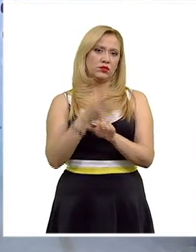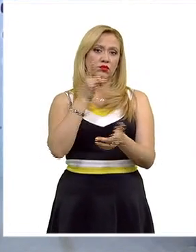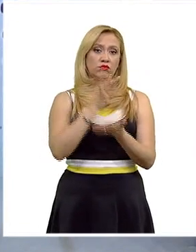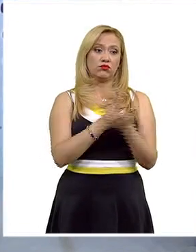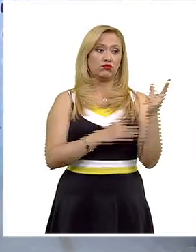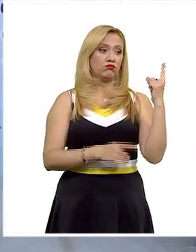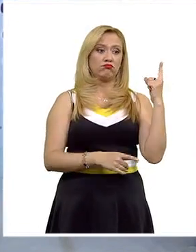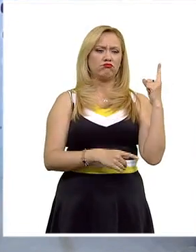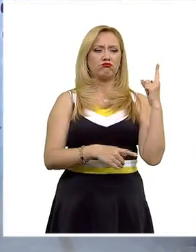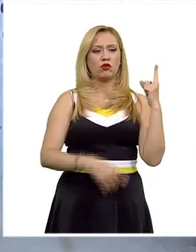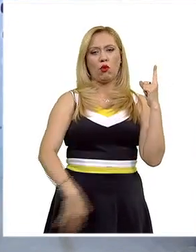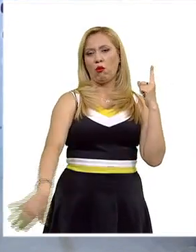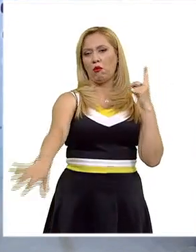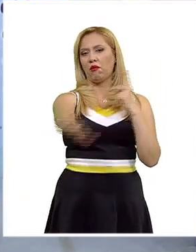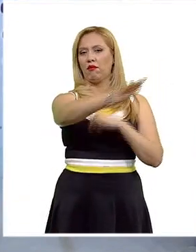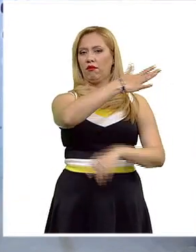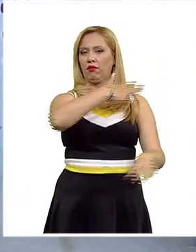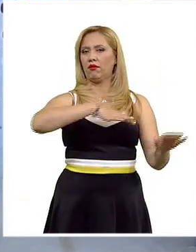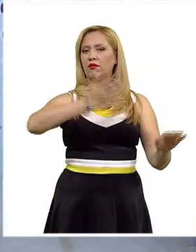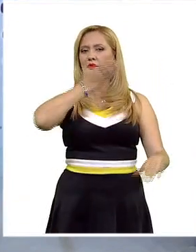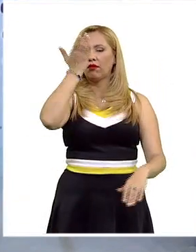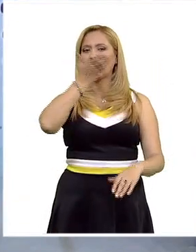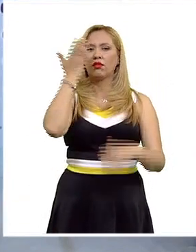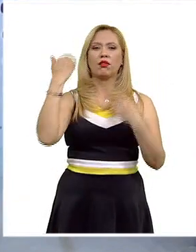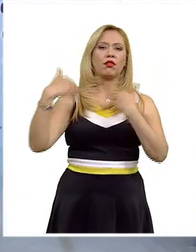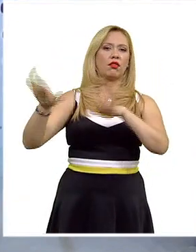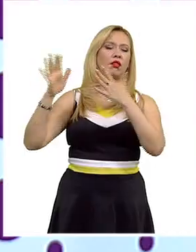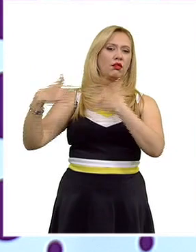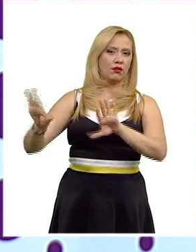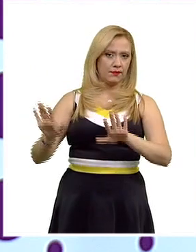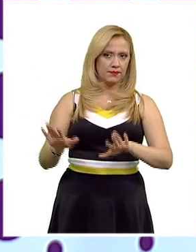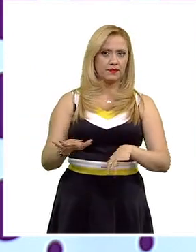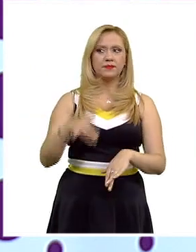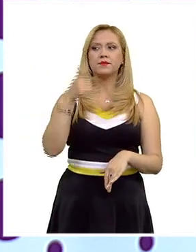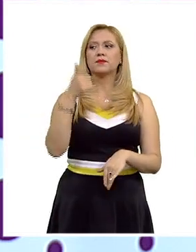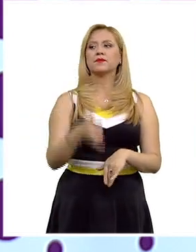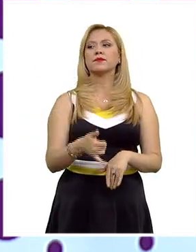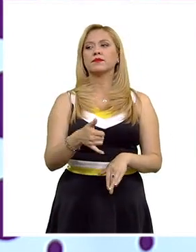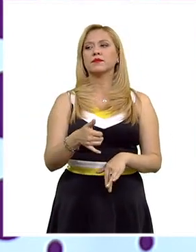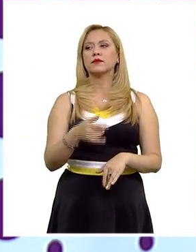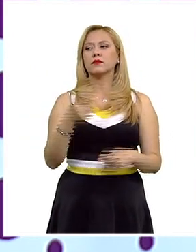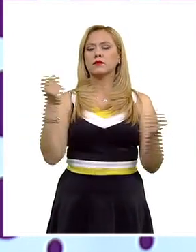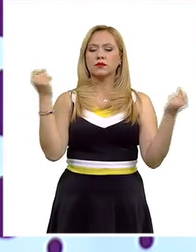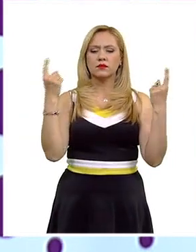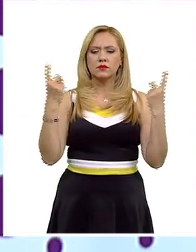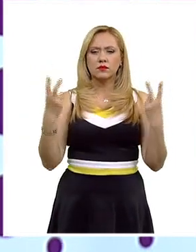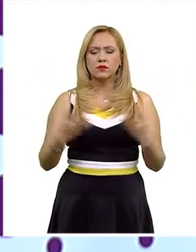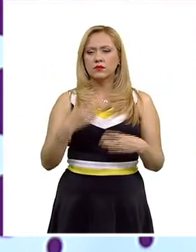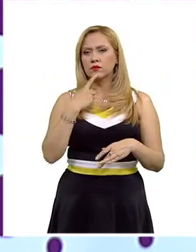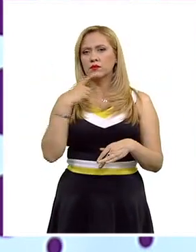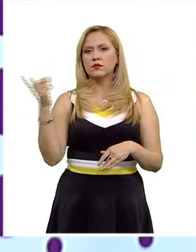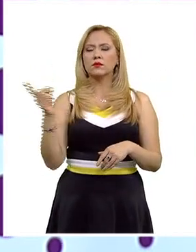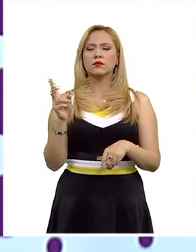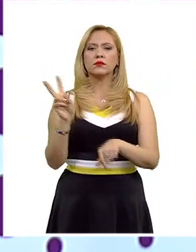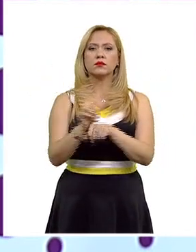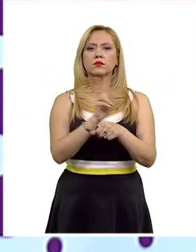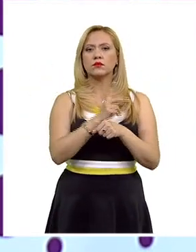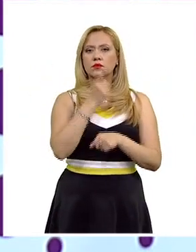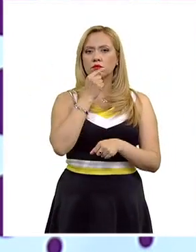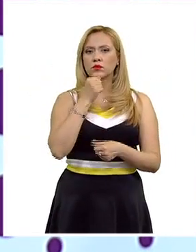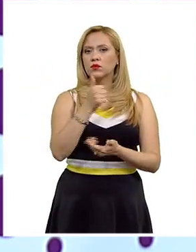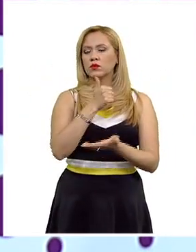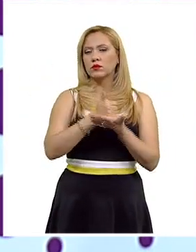todo un sistema, ¿no? Que está tolerando esto. Y de acuerdo con algunas cifras que también la Secretaría de Seguridad Pública de la